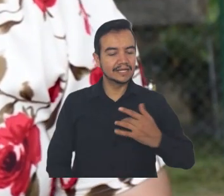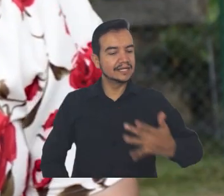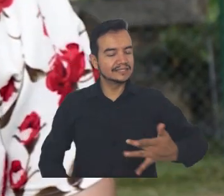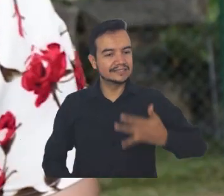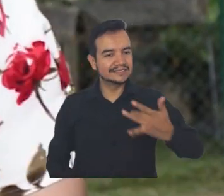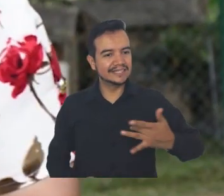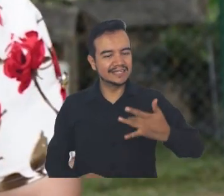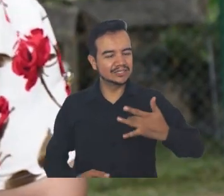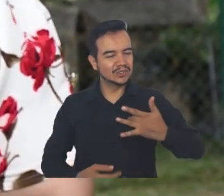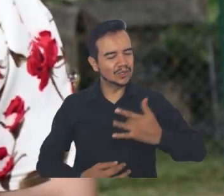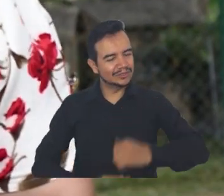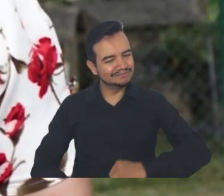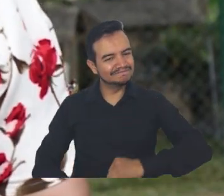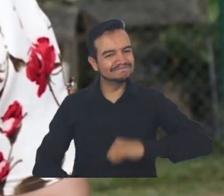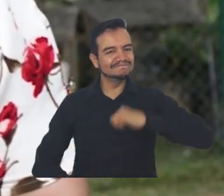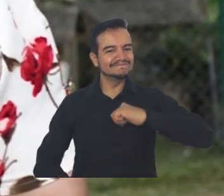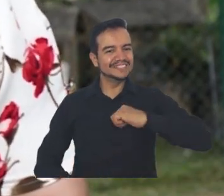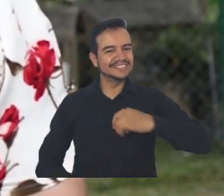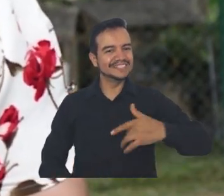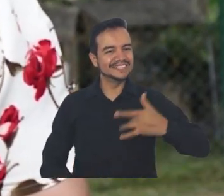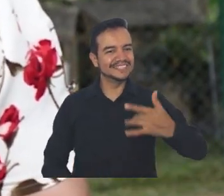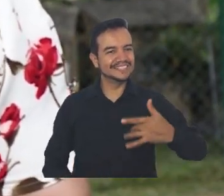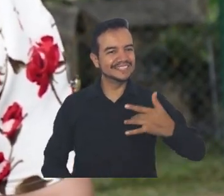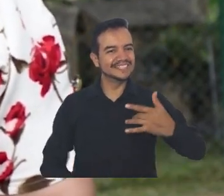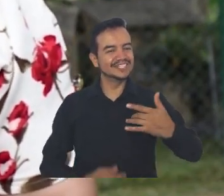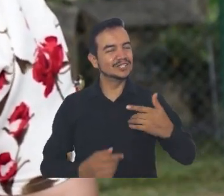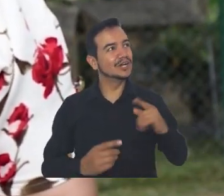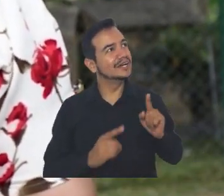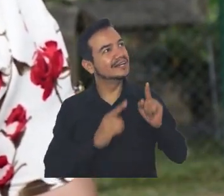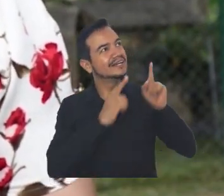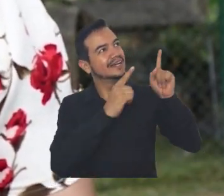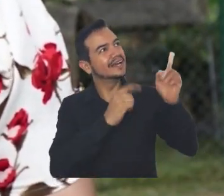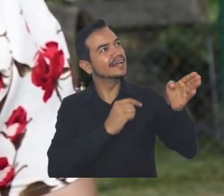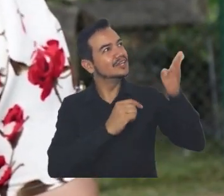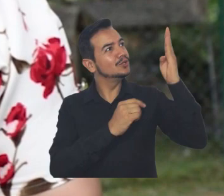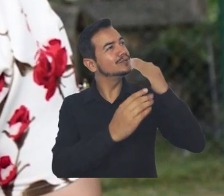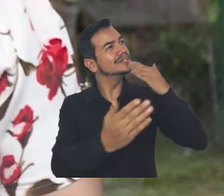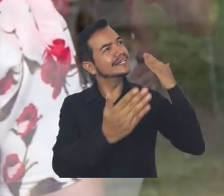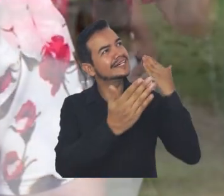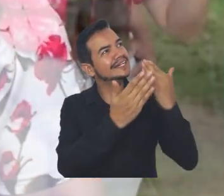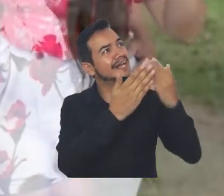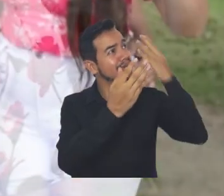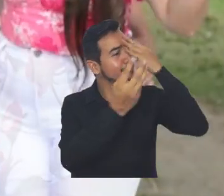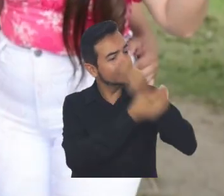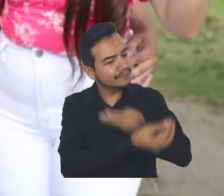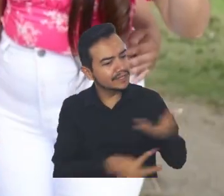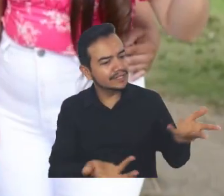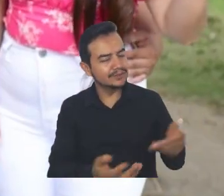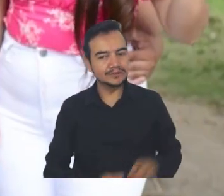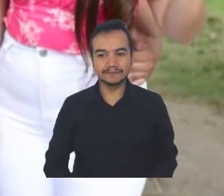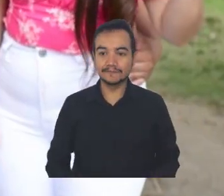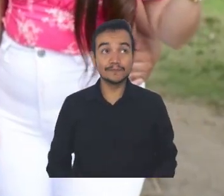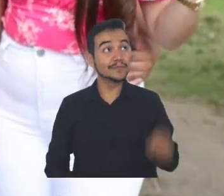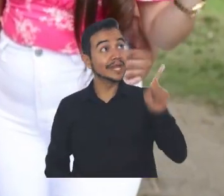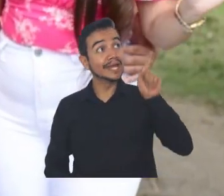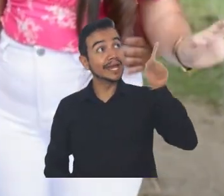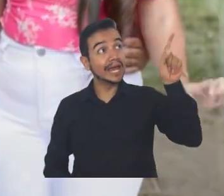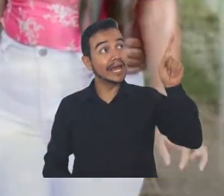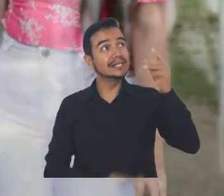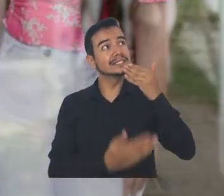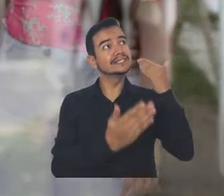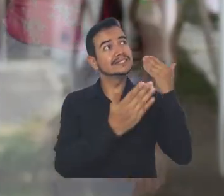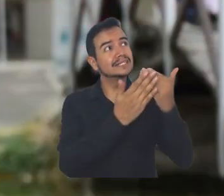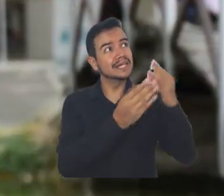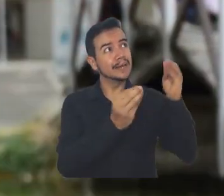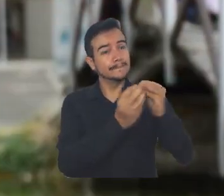Es un motivo de orgullo, un motivo de darles a Dios por todas esas bendiciones. Con la voluntad de Dios y